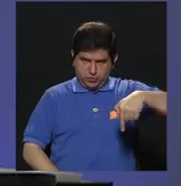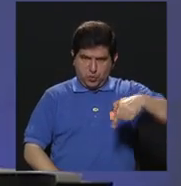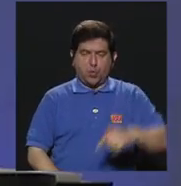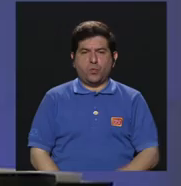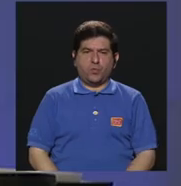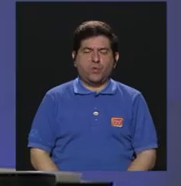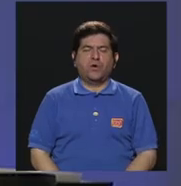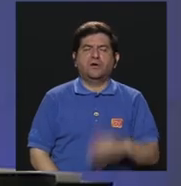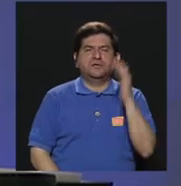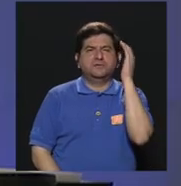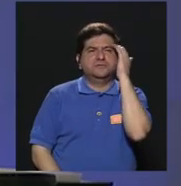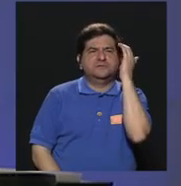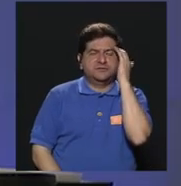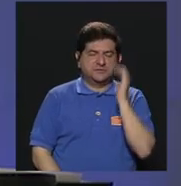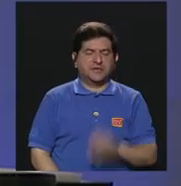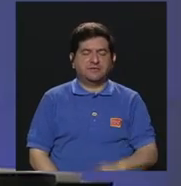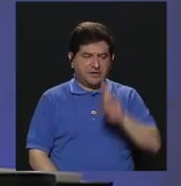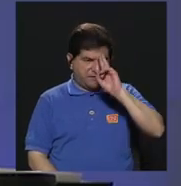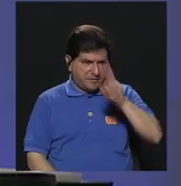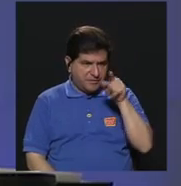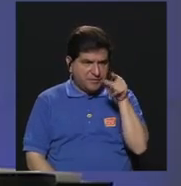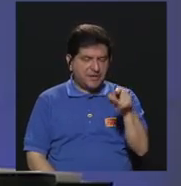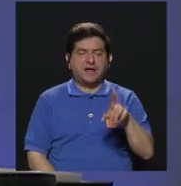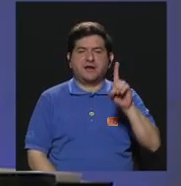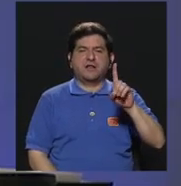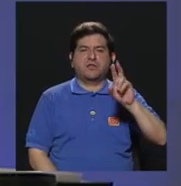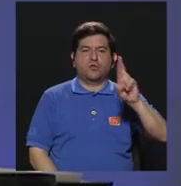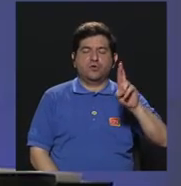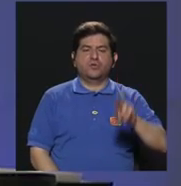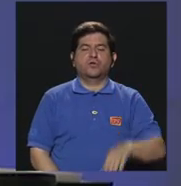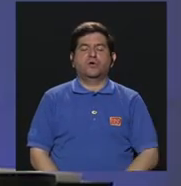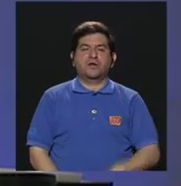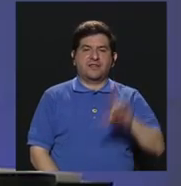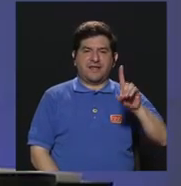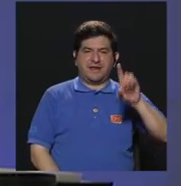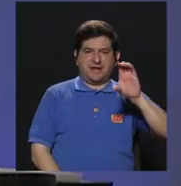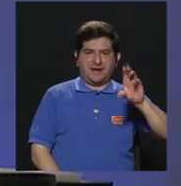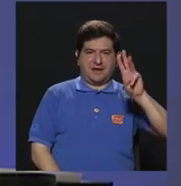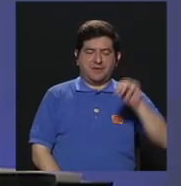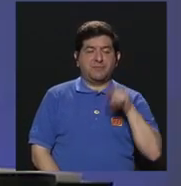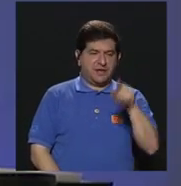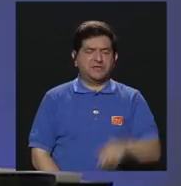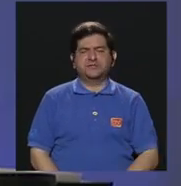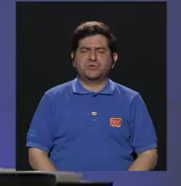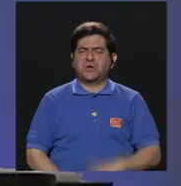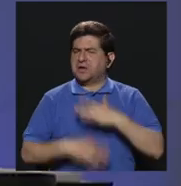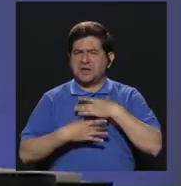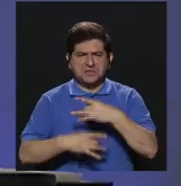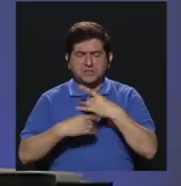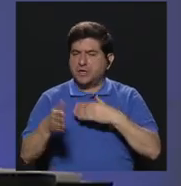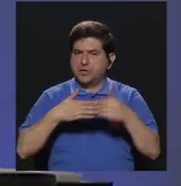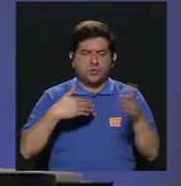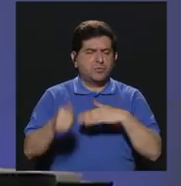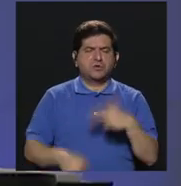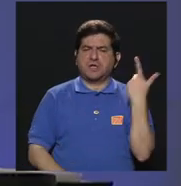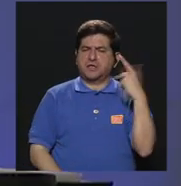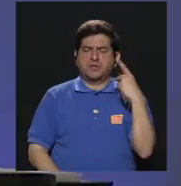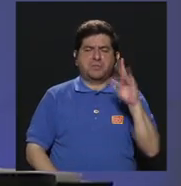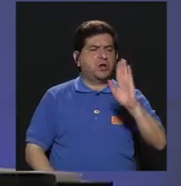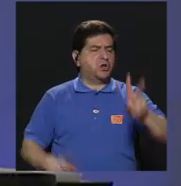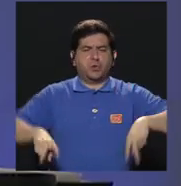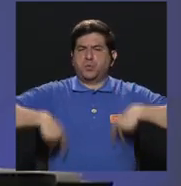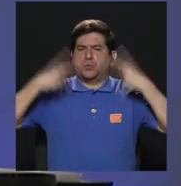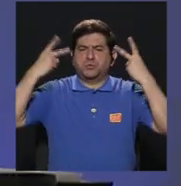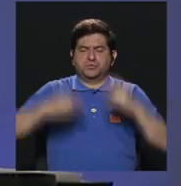para reconocer en el doctor Camacho su dedicación desinteresada, arriesgando incluso su vida en repetidas